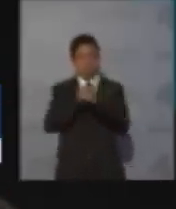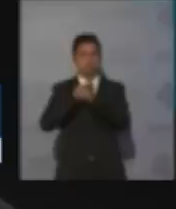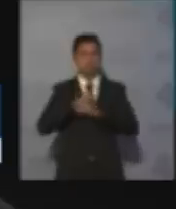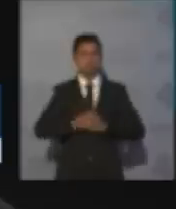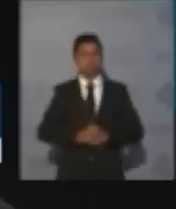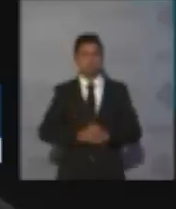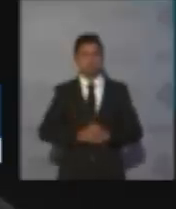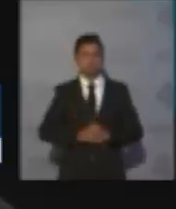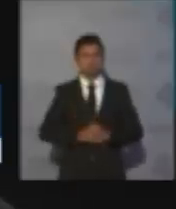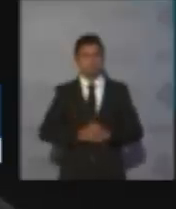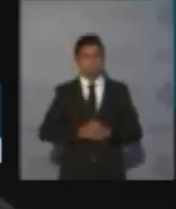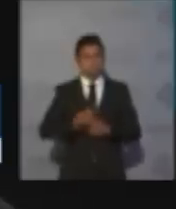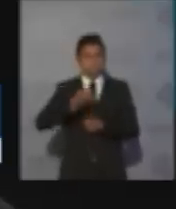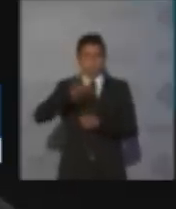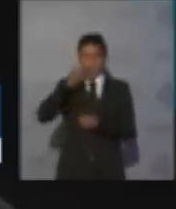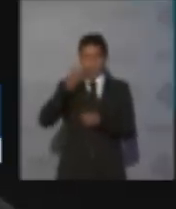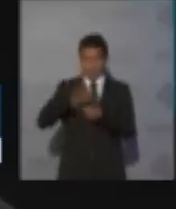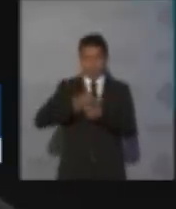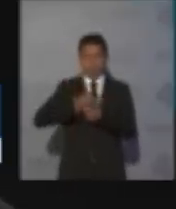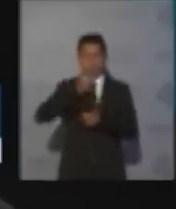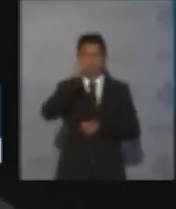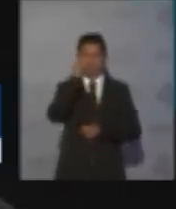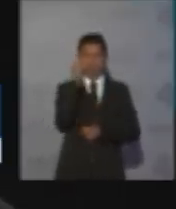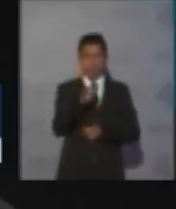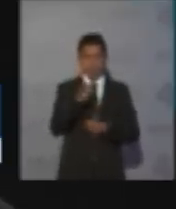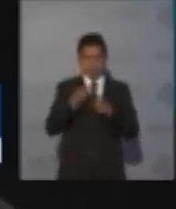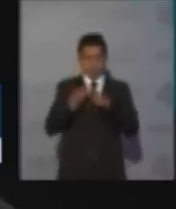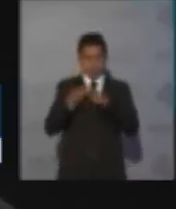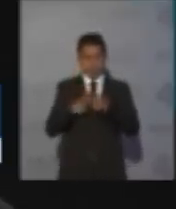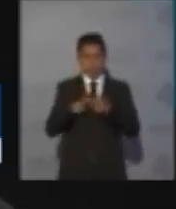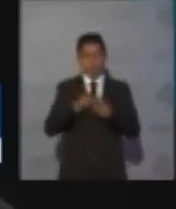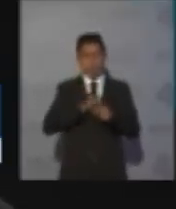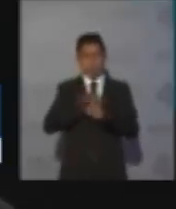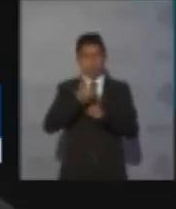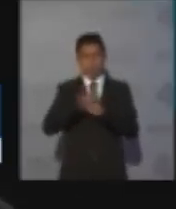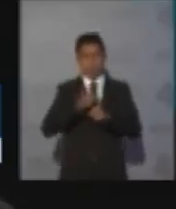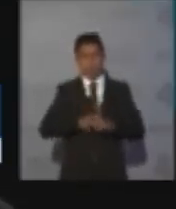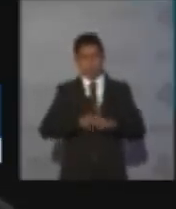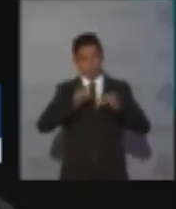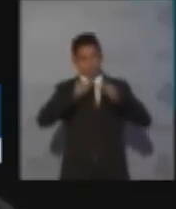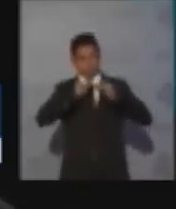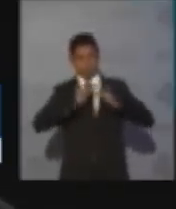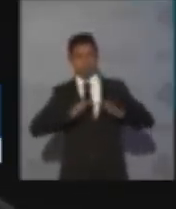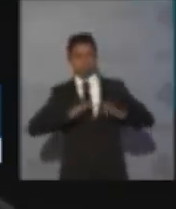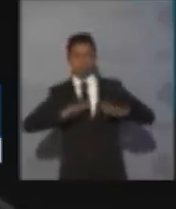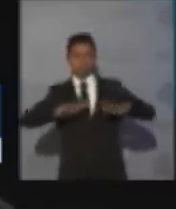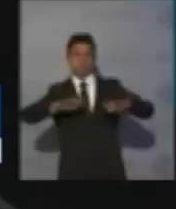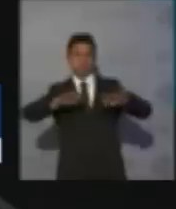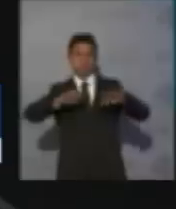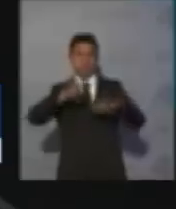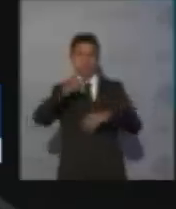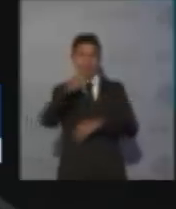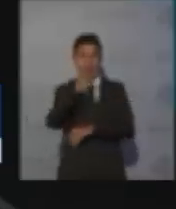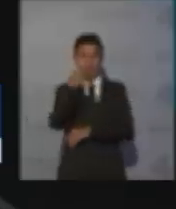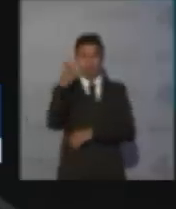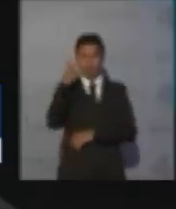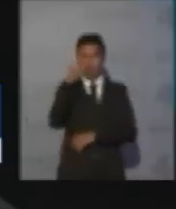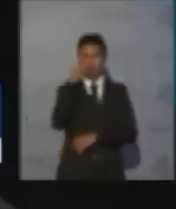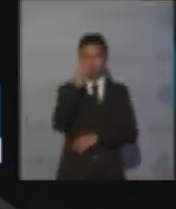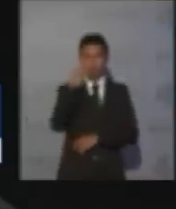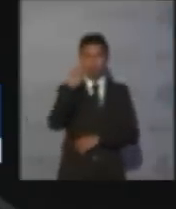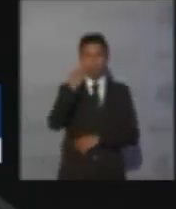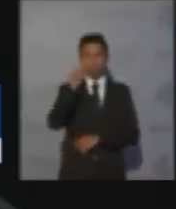no era un objetivo de origen lastimar, afectar, quitarle la vida a alguien de